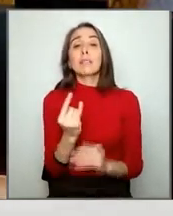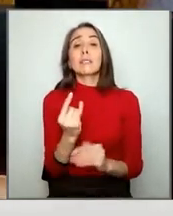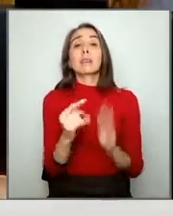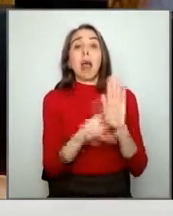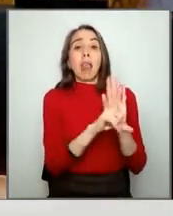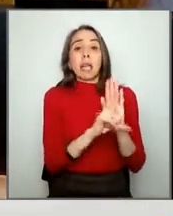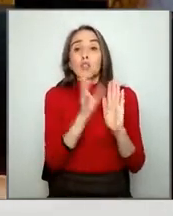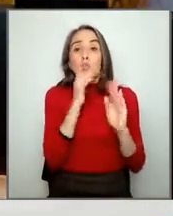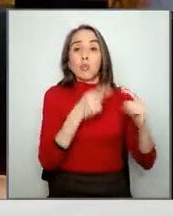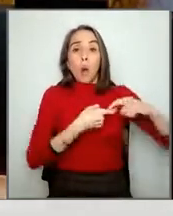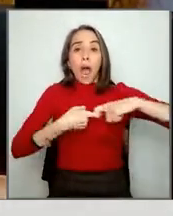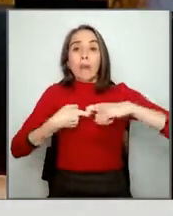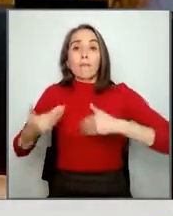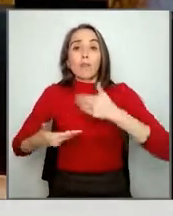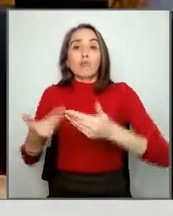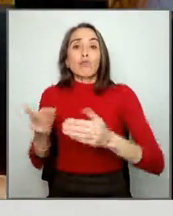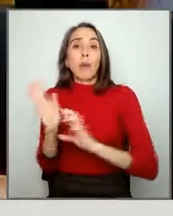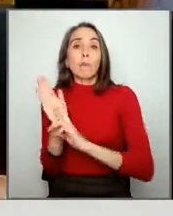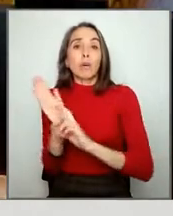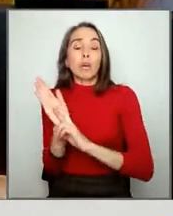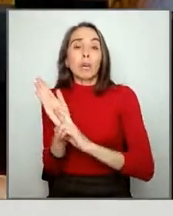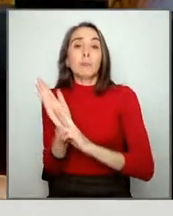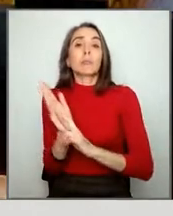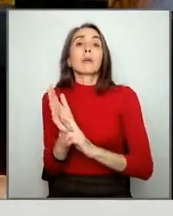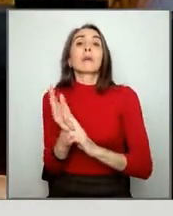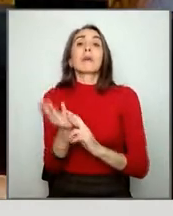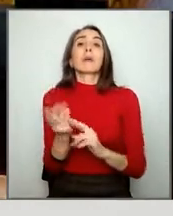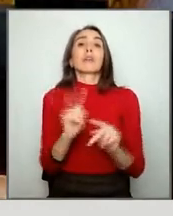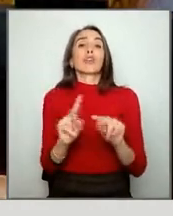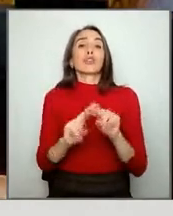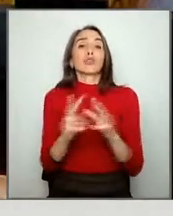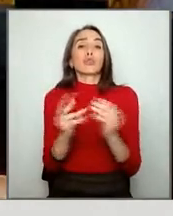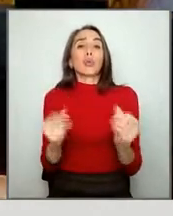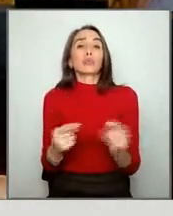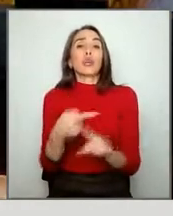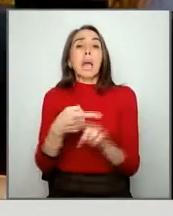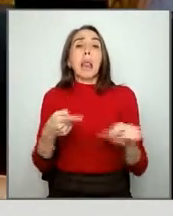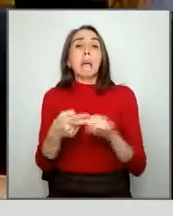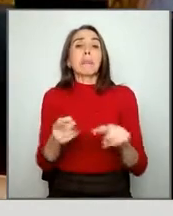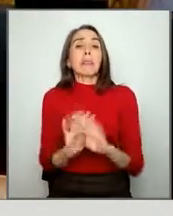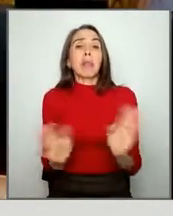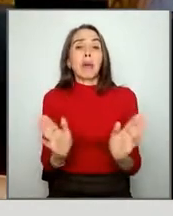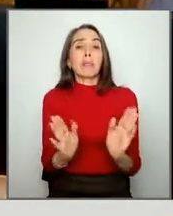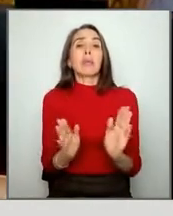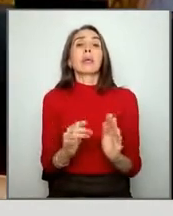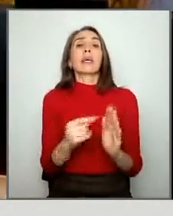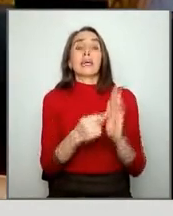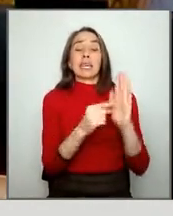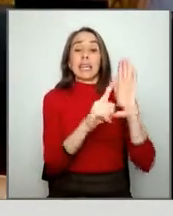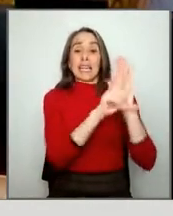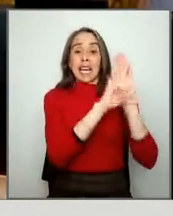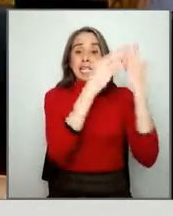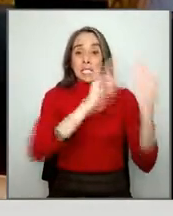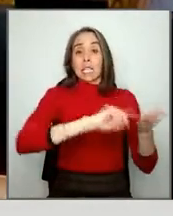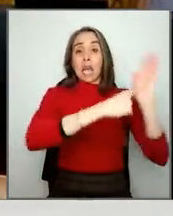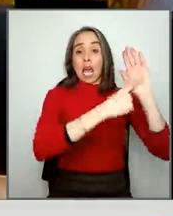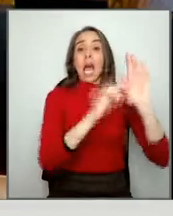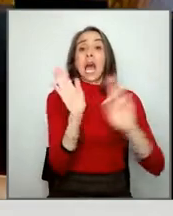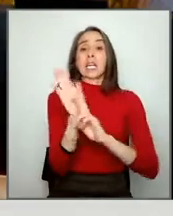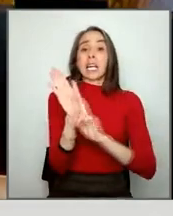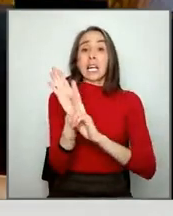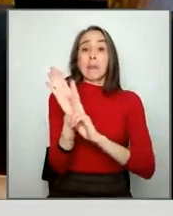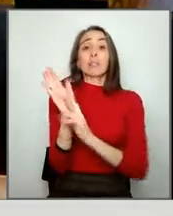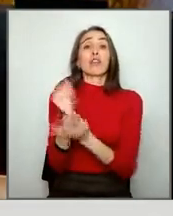dejar de usar soluciones a medias como este proyecto el reglamento de la ley se encuentra en el ejecutivo el que debiera darle celeridad